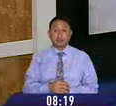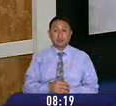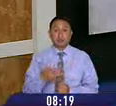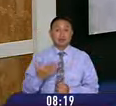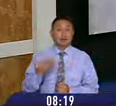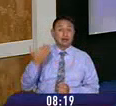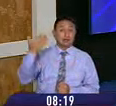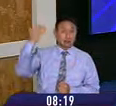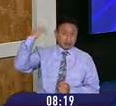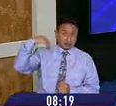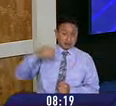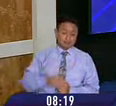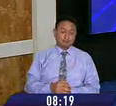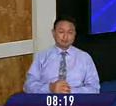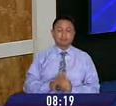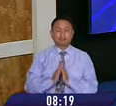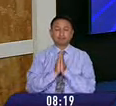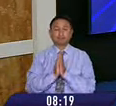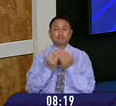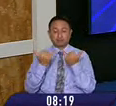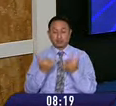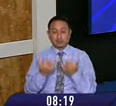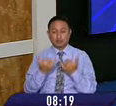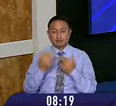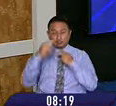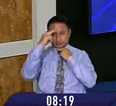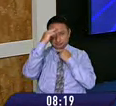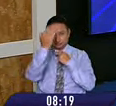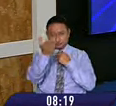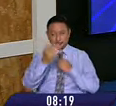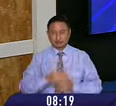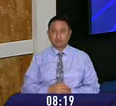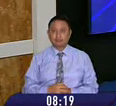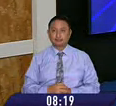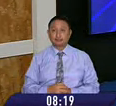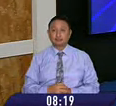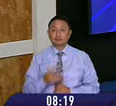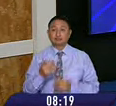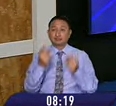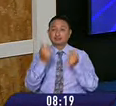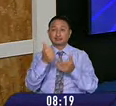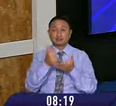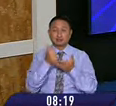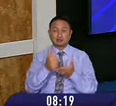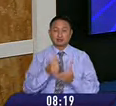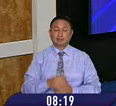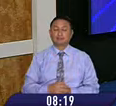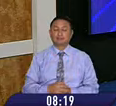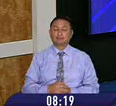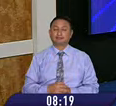varios momentos. Así que con flama y con vela, vemos de qué se trata y arreglarlo, autoridades.